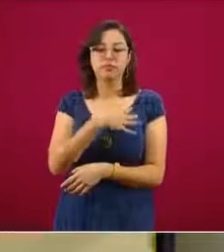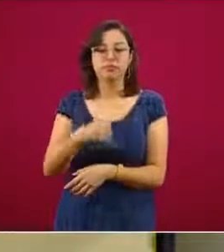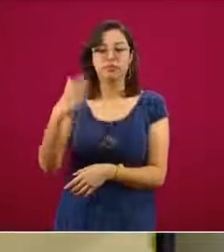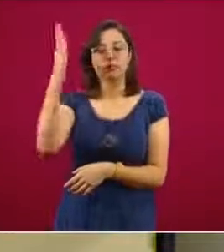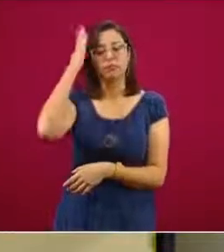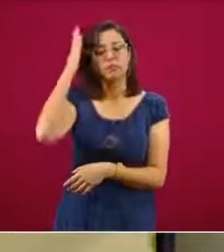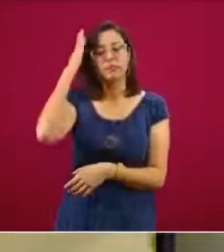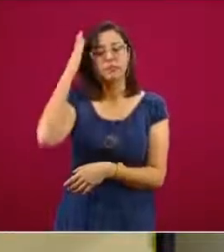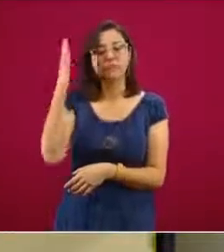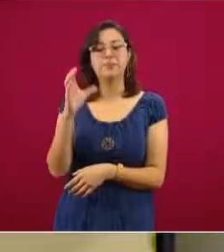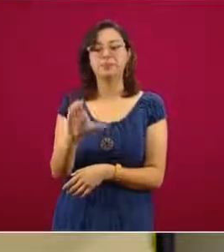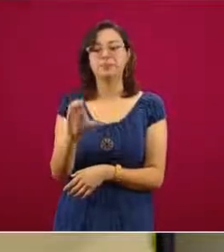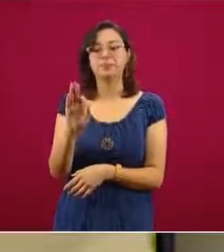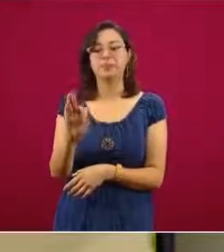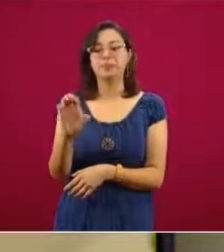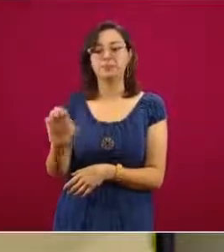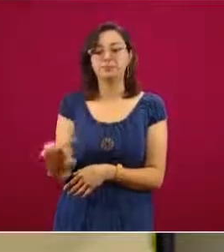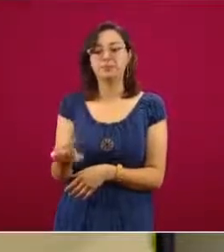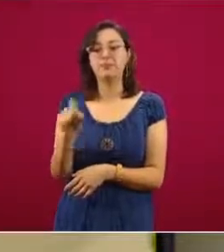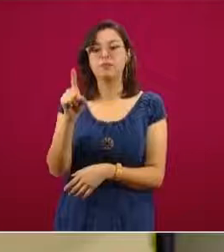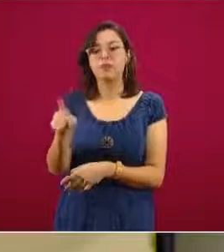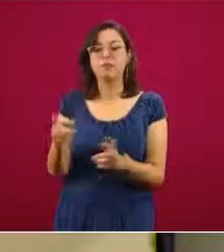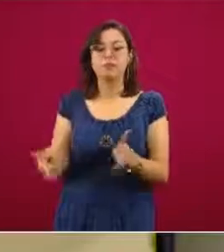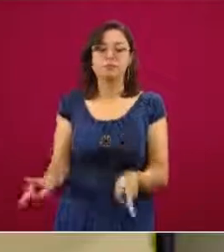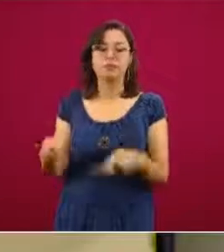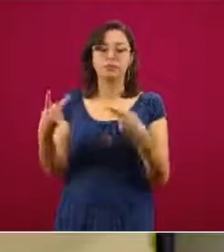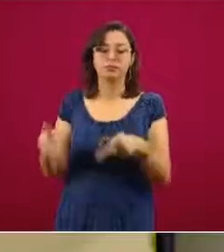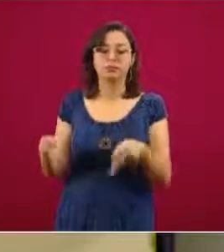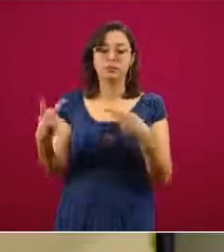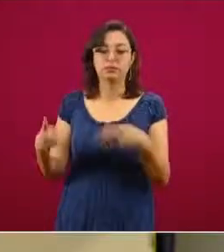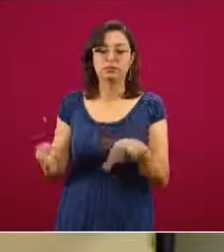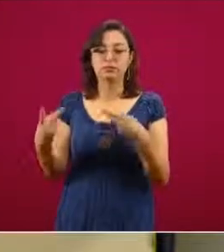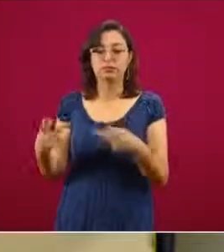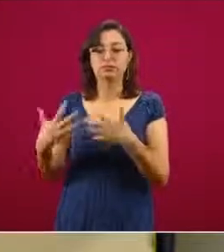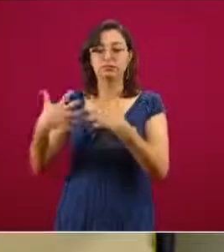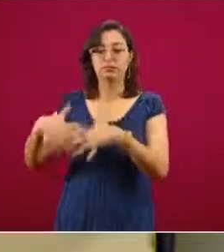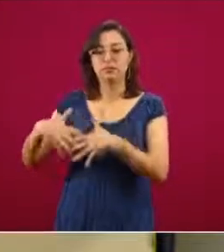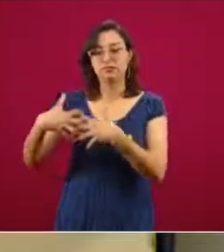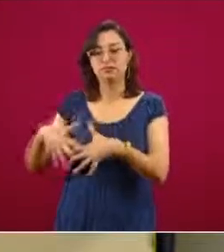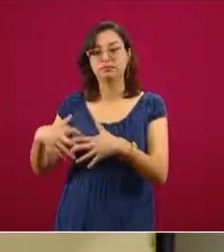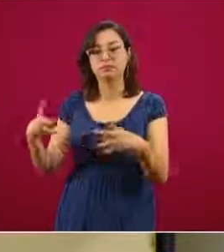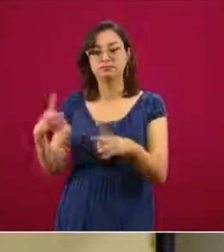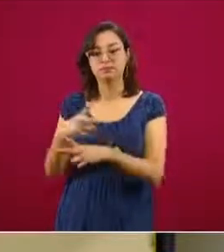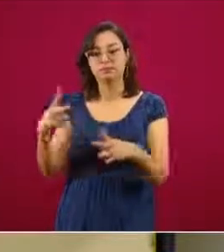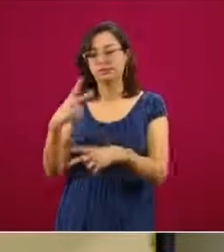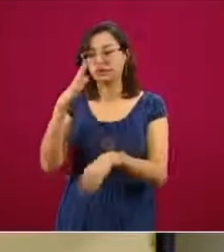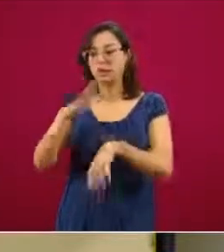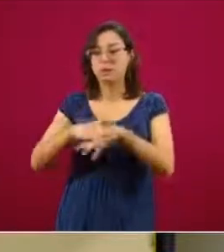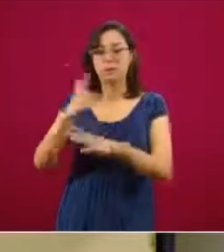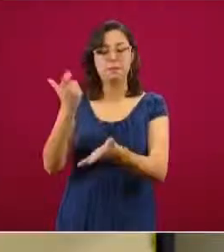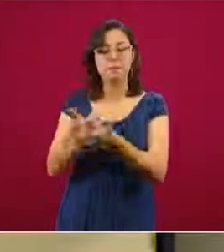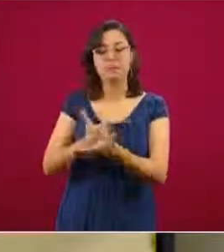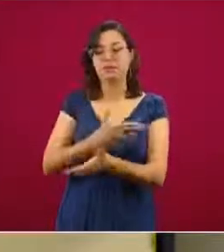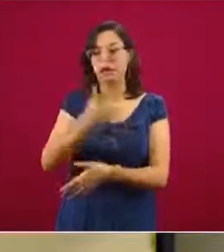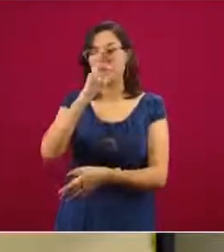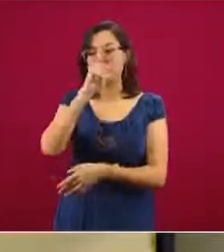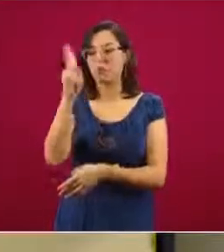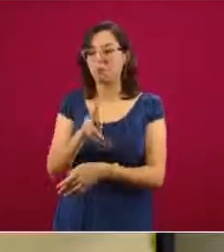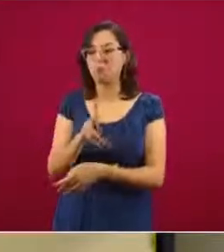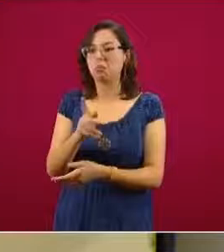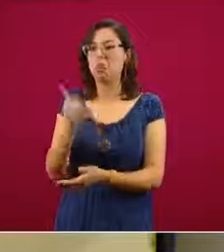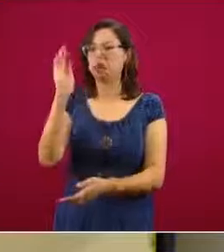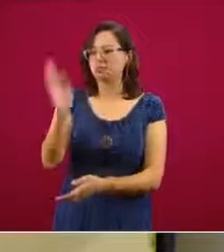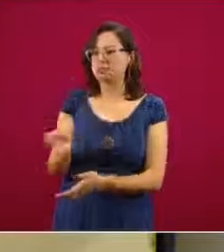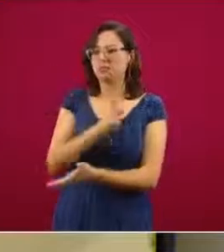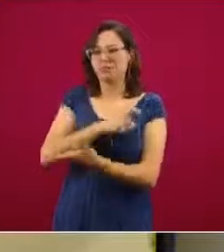titular de la Comisión Federal de Electricidad y que está vendiendo o que vendió los ventiladores al precio más caro en el mercado. ¿Cómo se hace